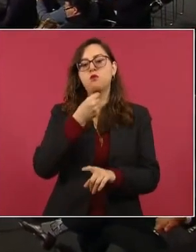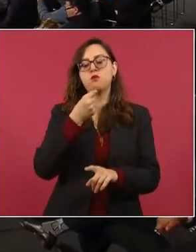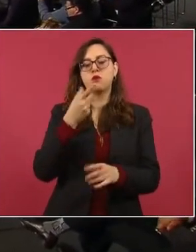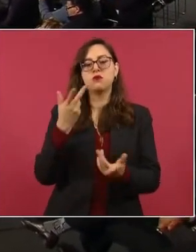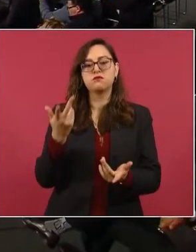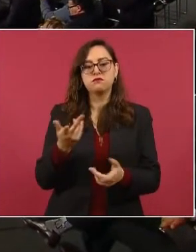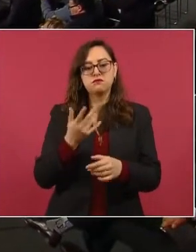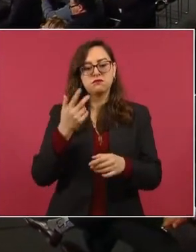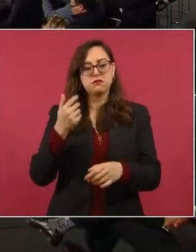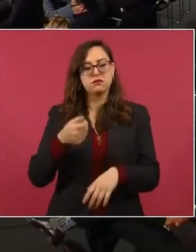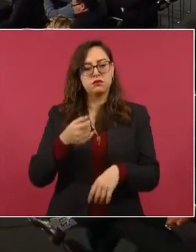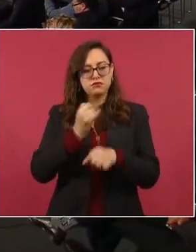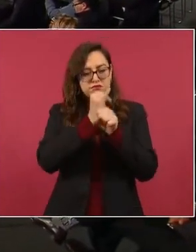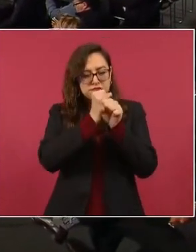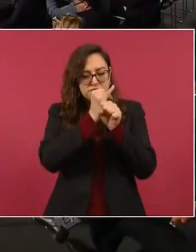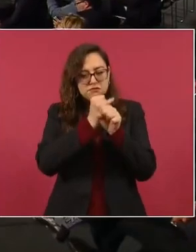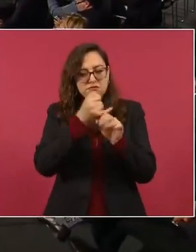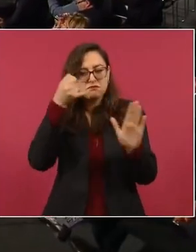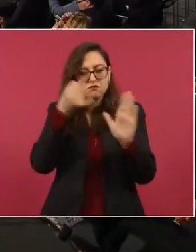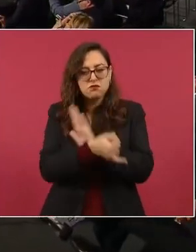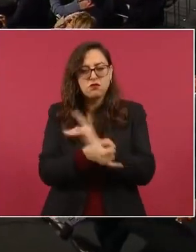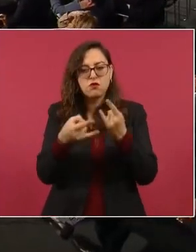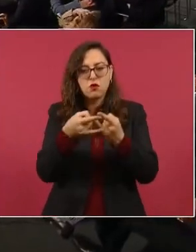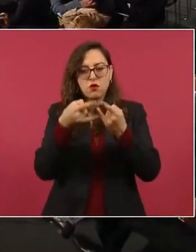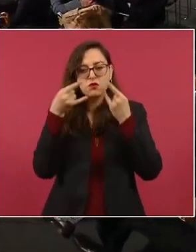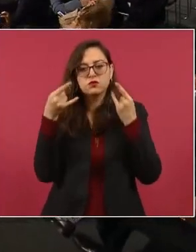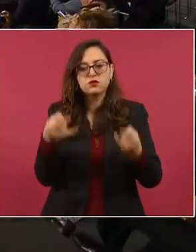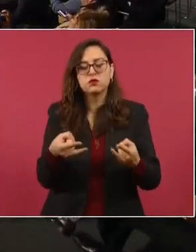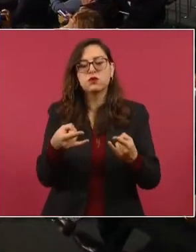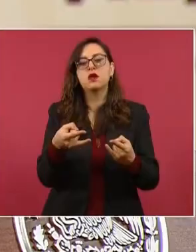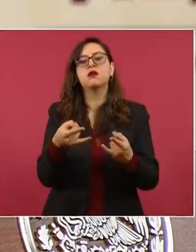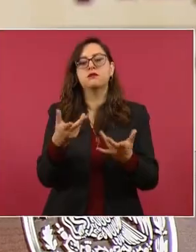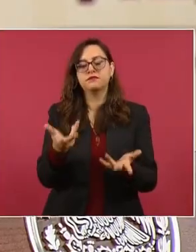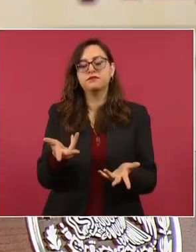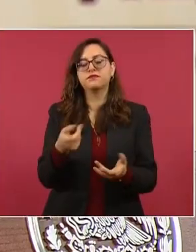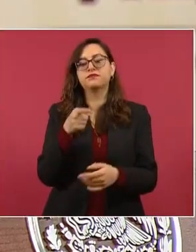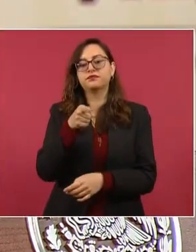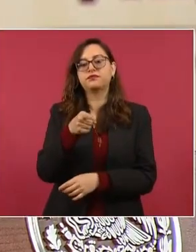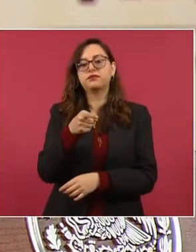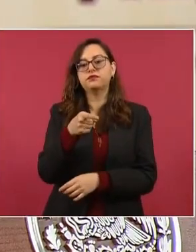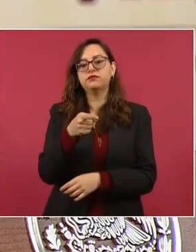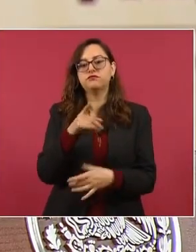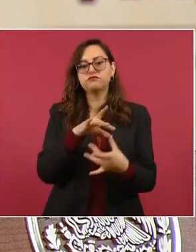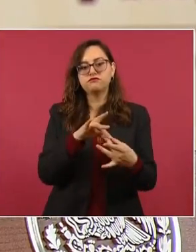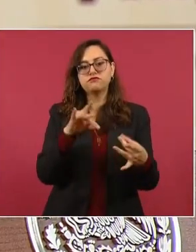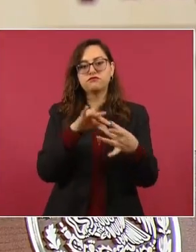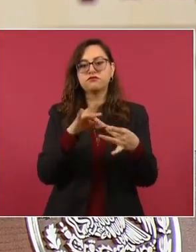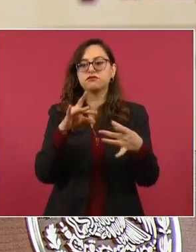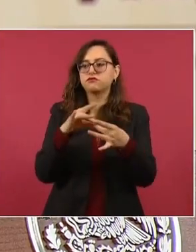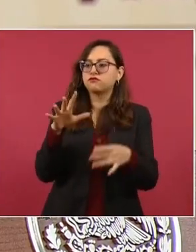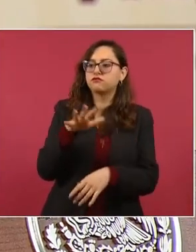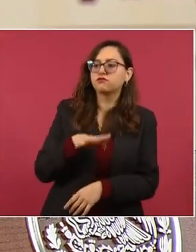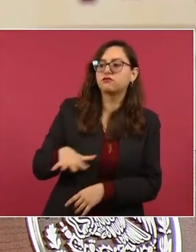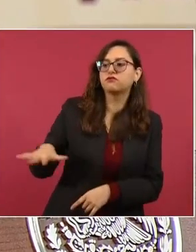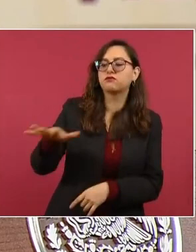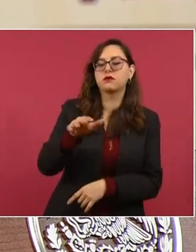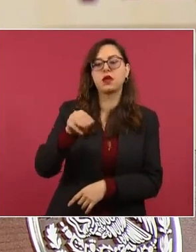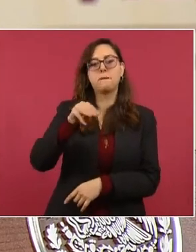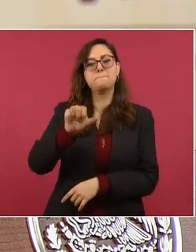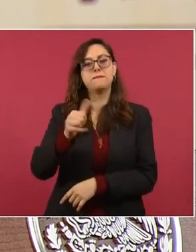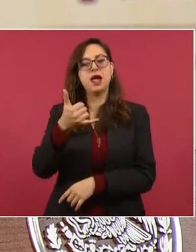va a explicar cómo va el rescate arqueológico en toda la región